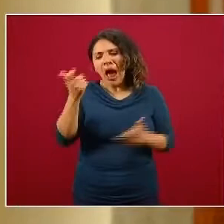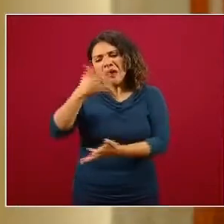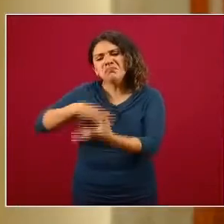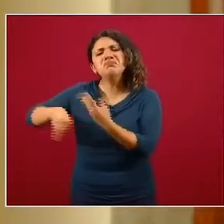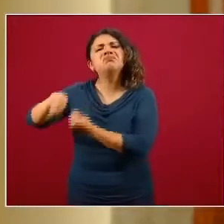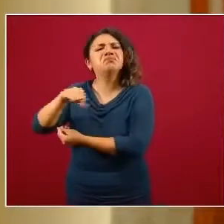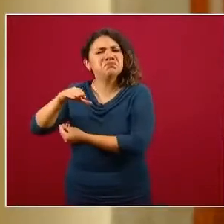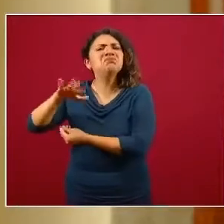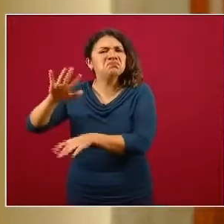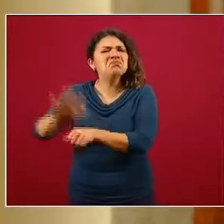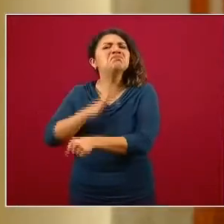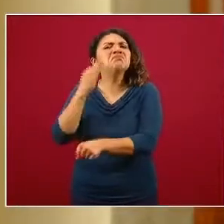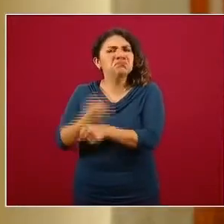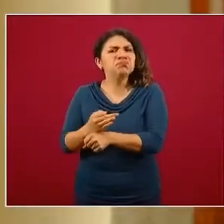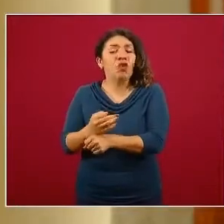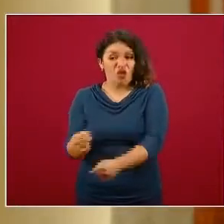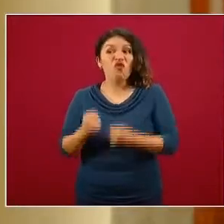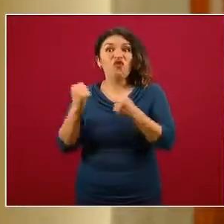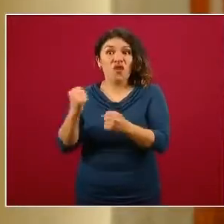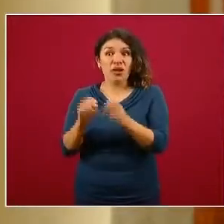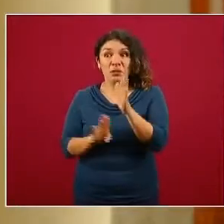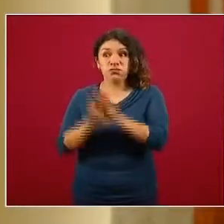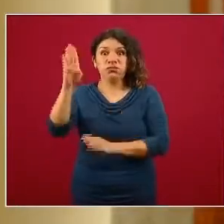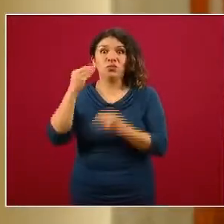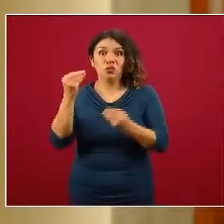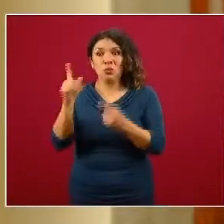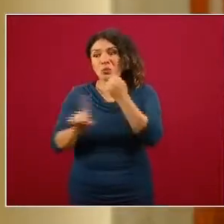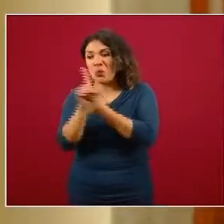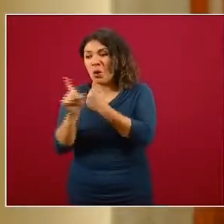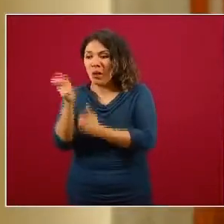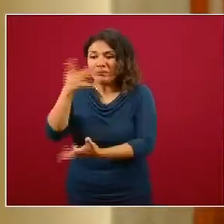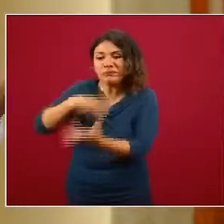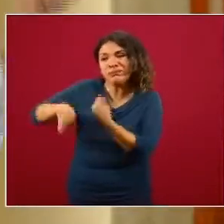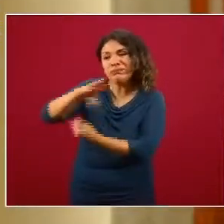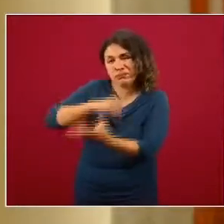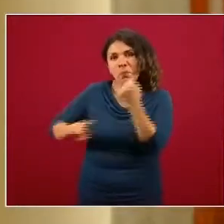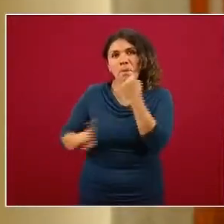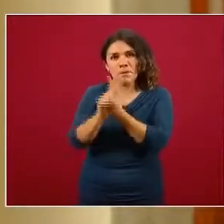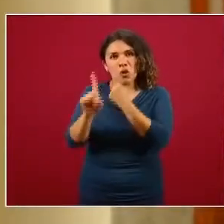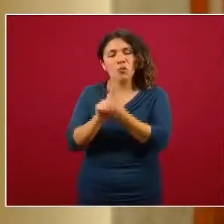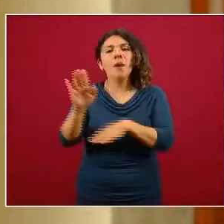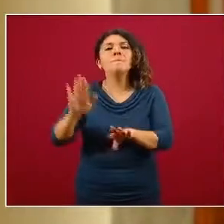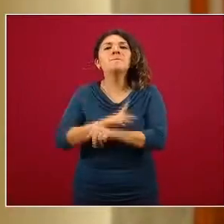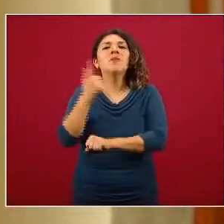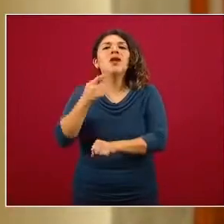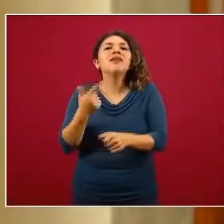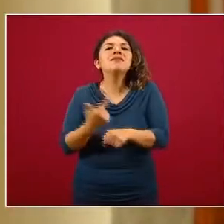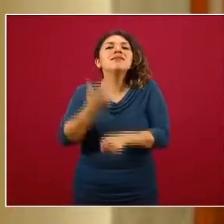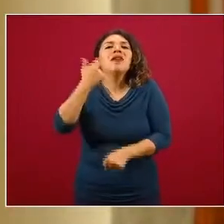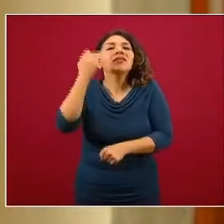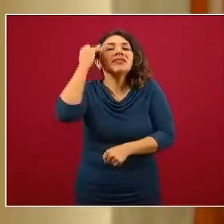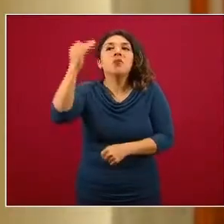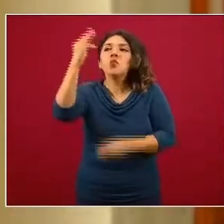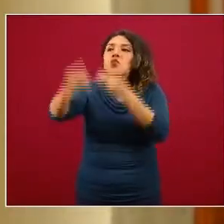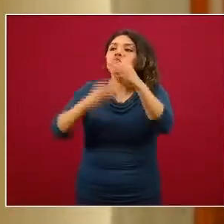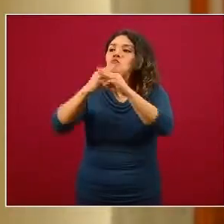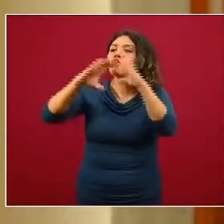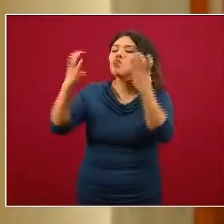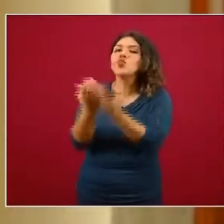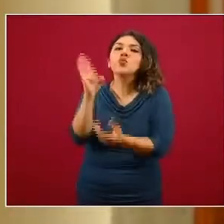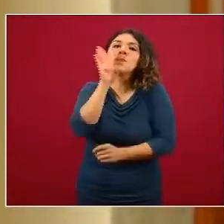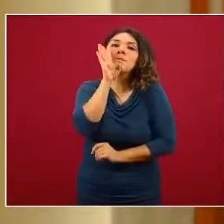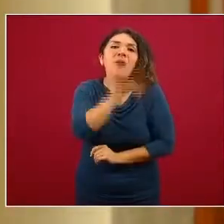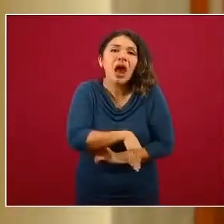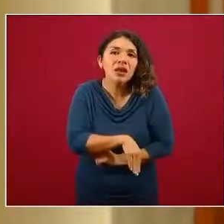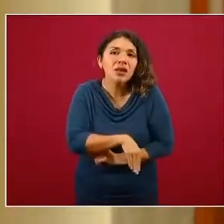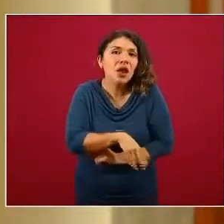economía hubiera sido muy intensa. La mayor parte del daño económico es por la afectación económica del mundo, no es por